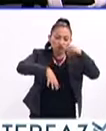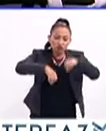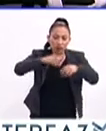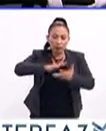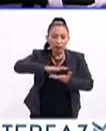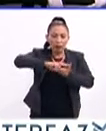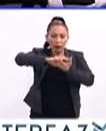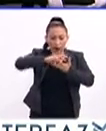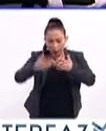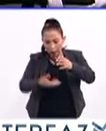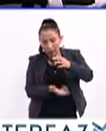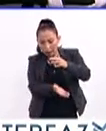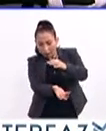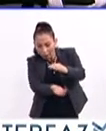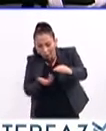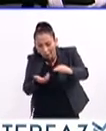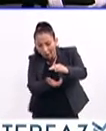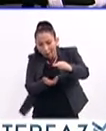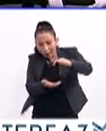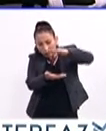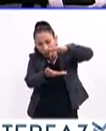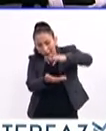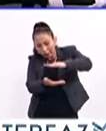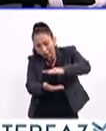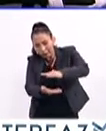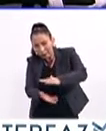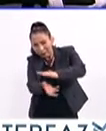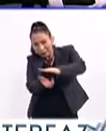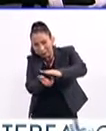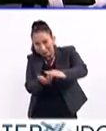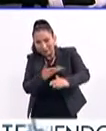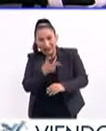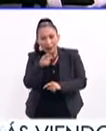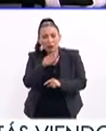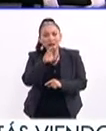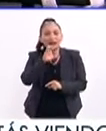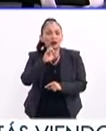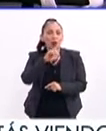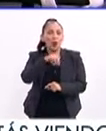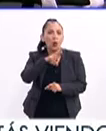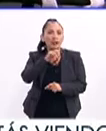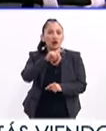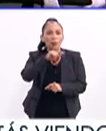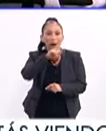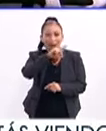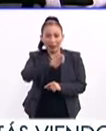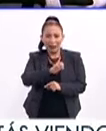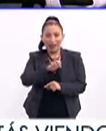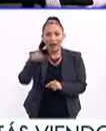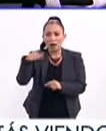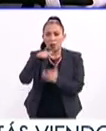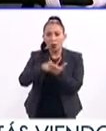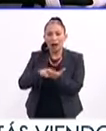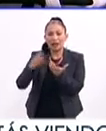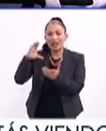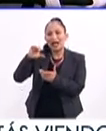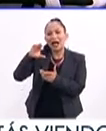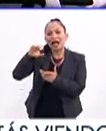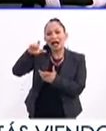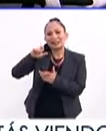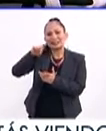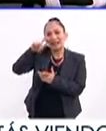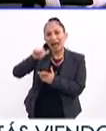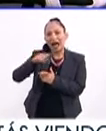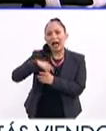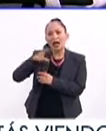ir sacando por la parte inferior. Lo interesante de esto es que tenemos cuescomates maravillosos. Por ejemplo, en la zona arqueológica de Cacaxtla hay